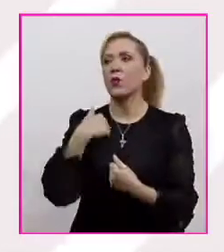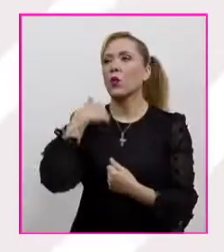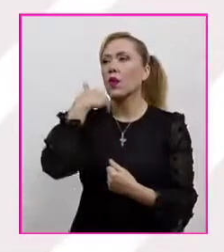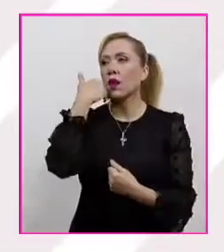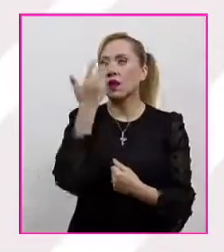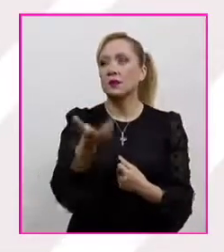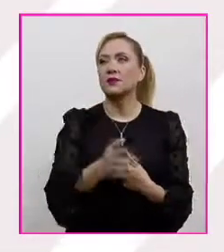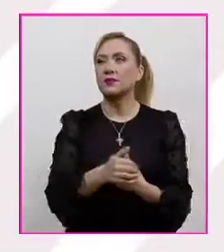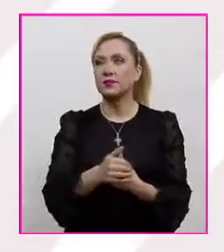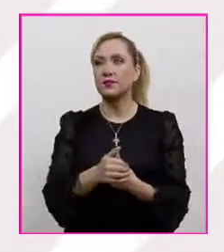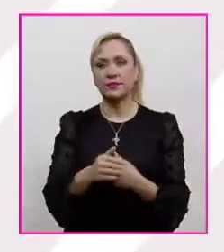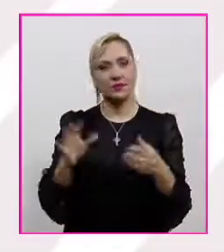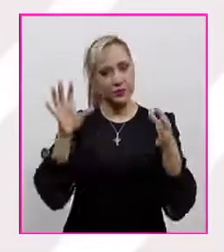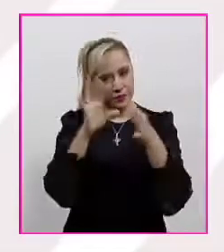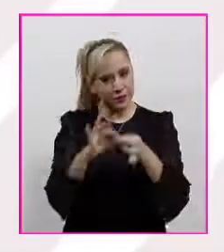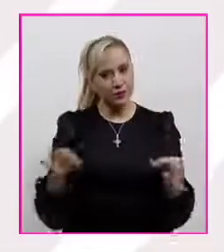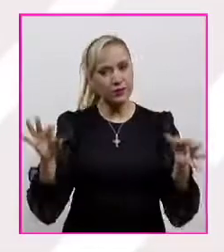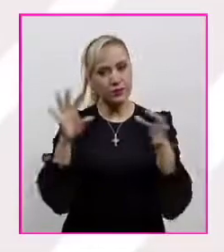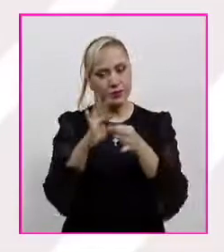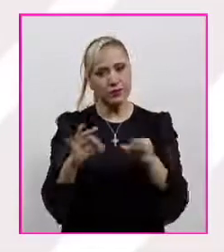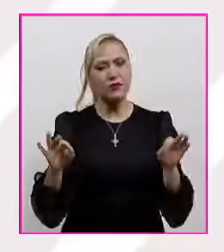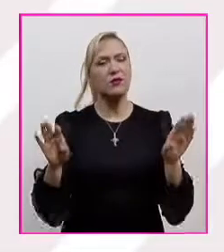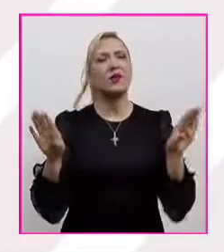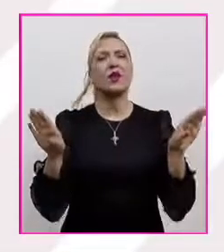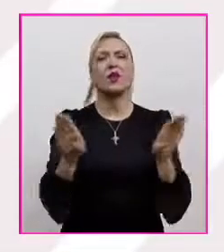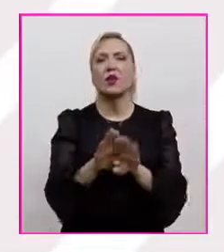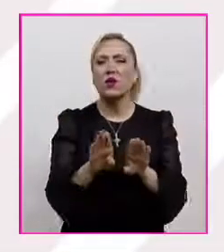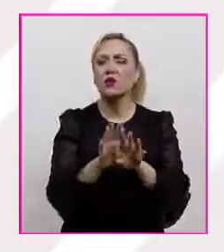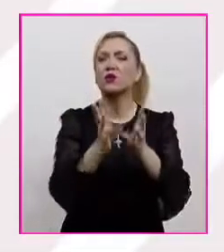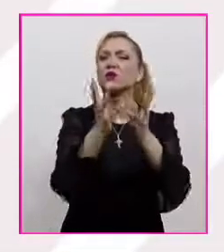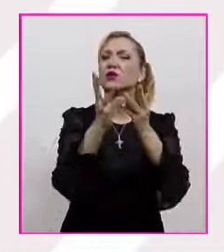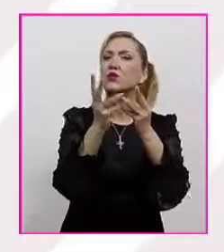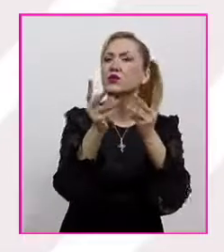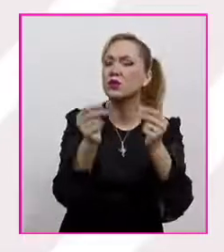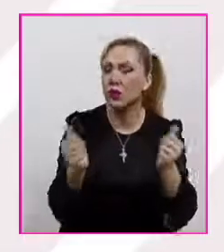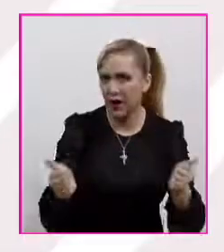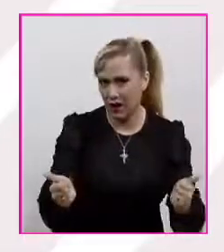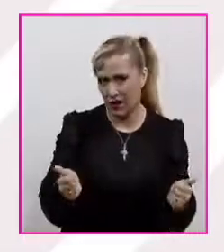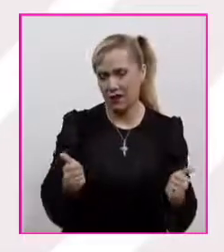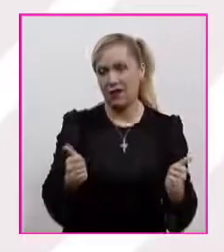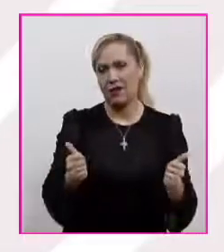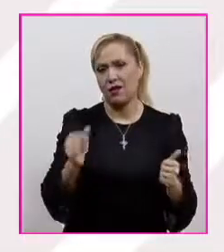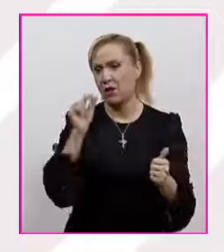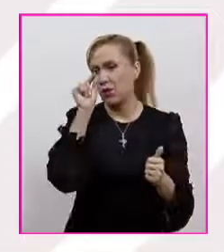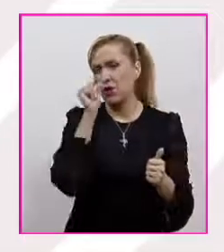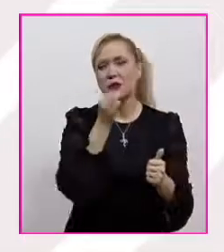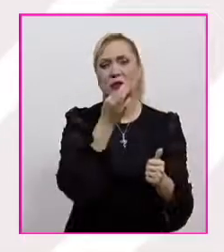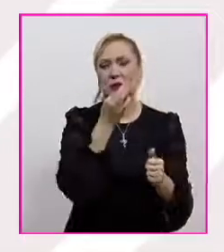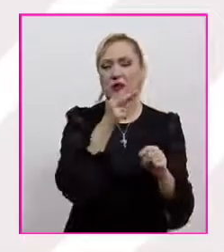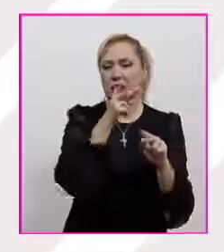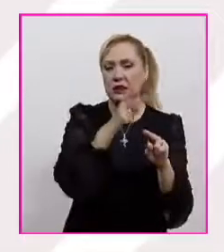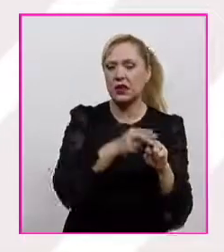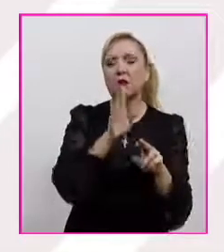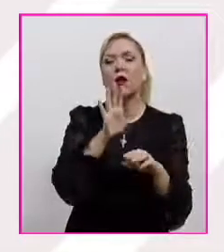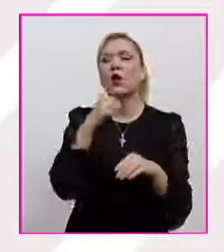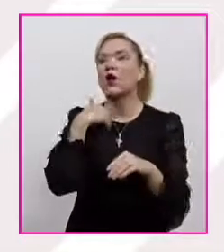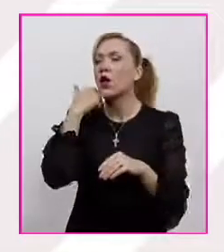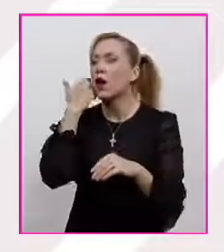Quisiera entrar ya al tema de, bueno, ¿y cómo solucionamos todo esto? Nos quedan poquitos minutos para el corte, pero